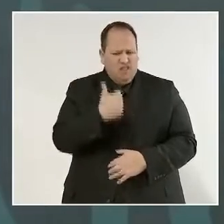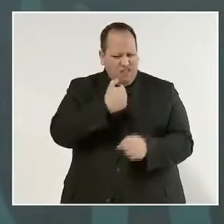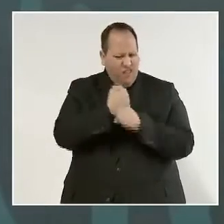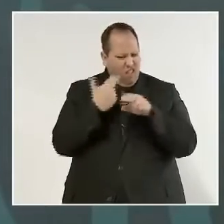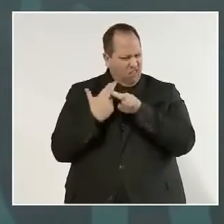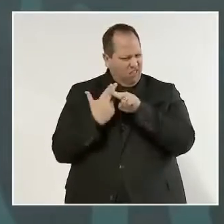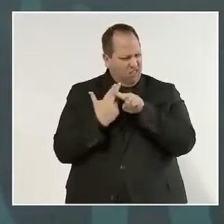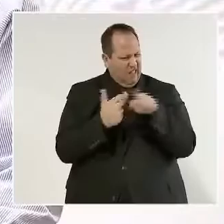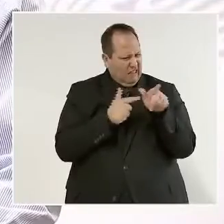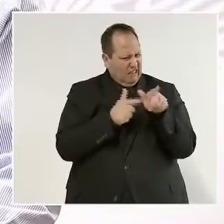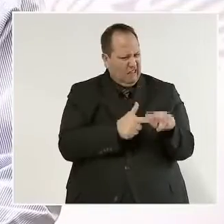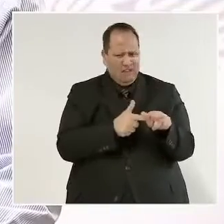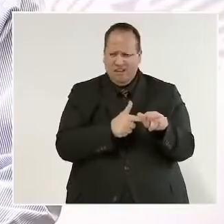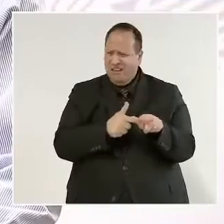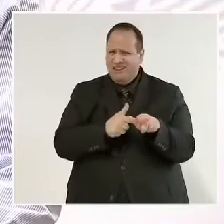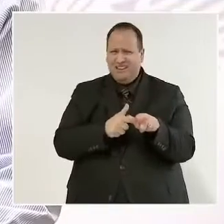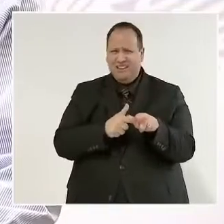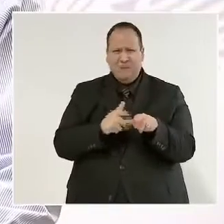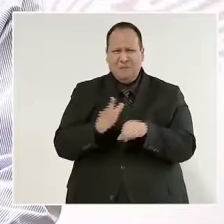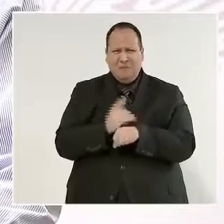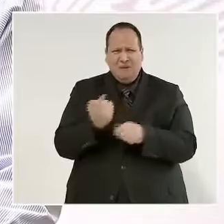6 años?